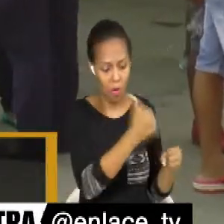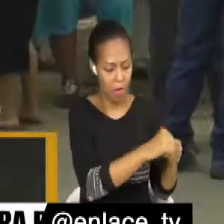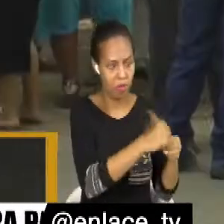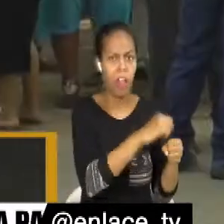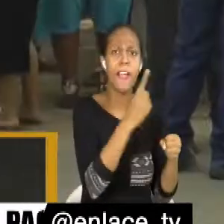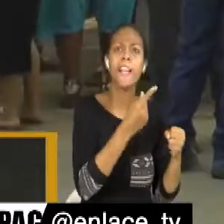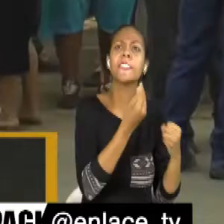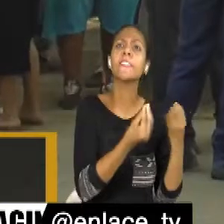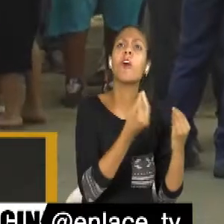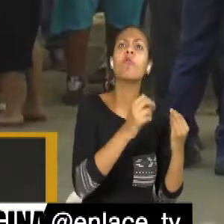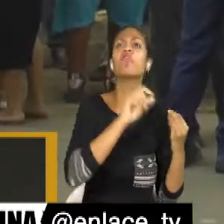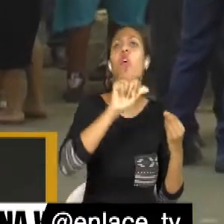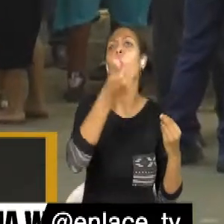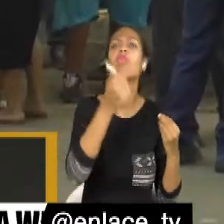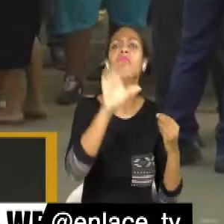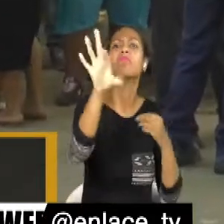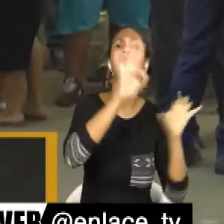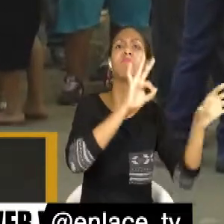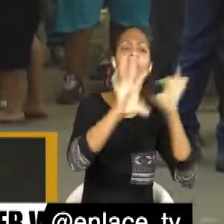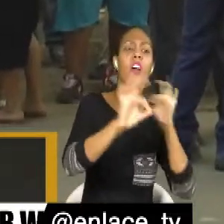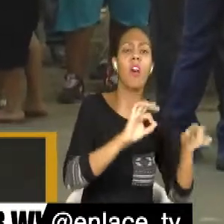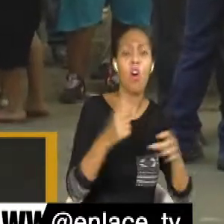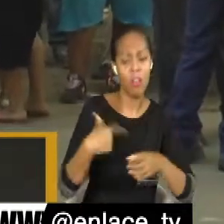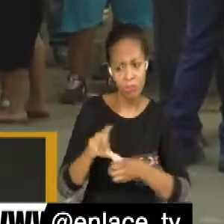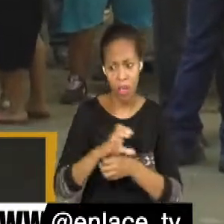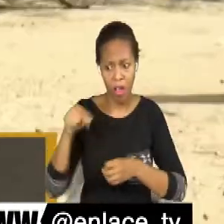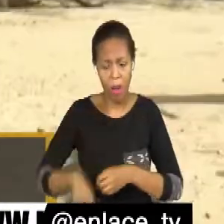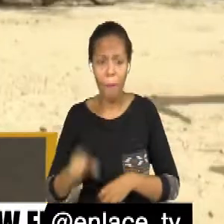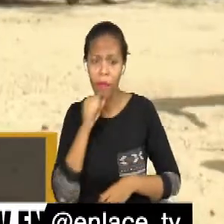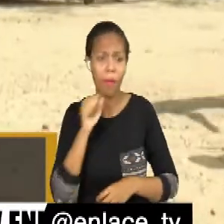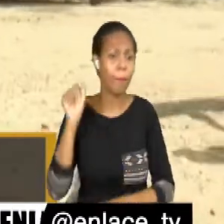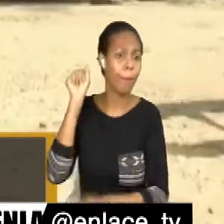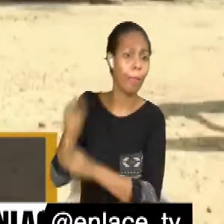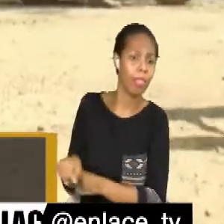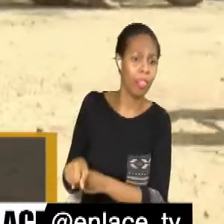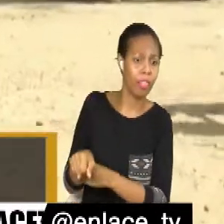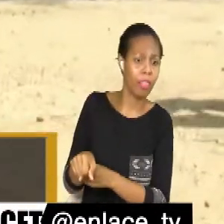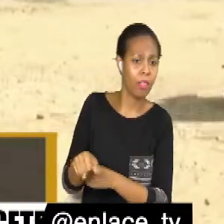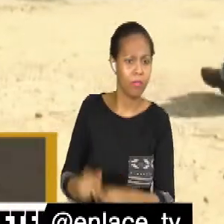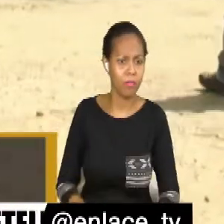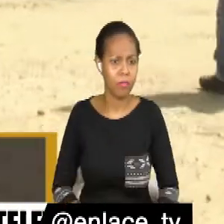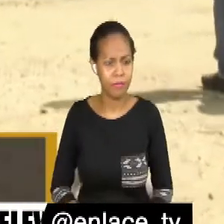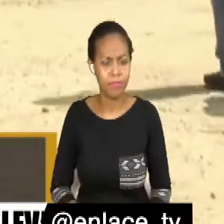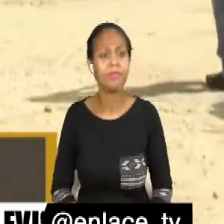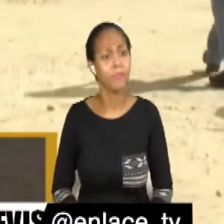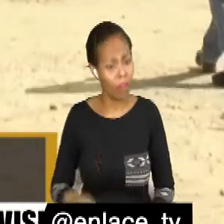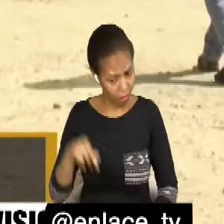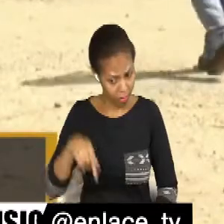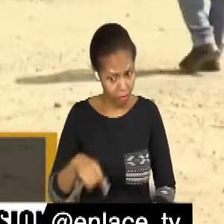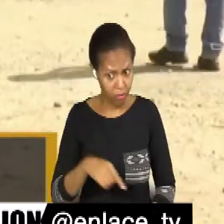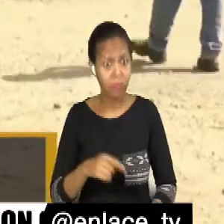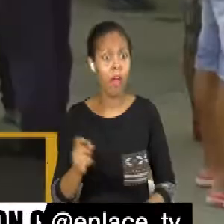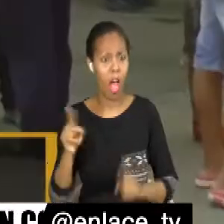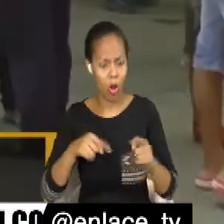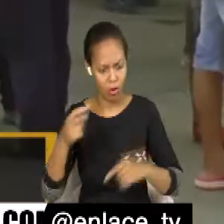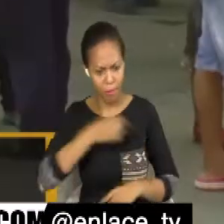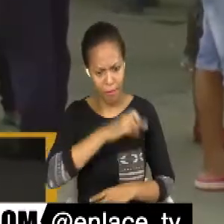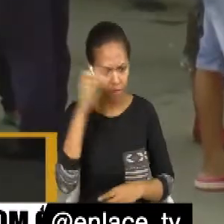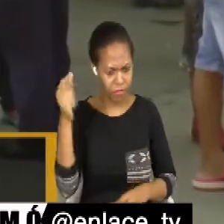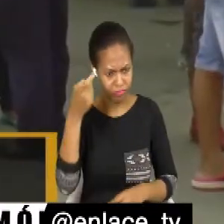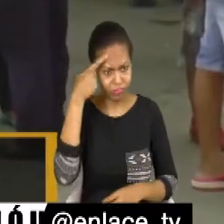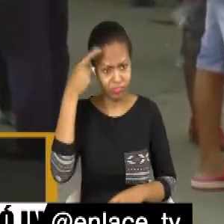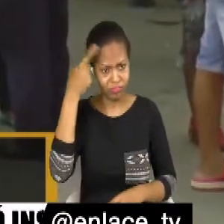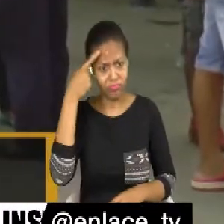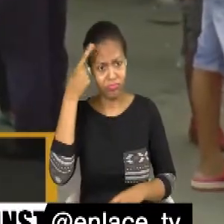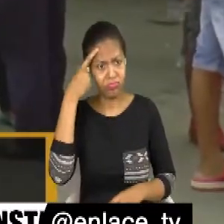los requisitos para que presten servicio y excluyen a la mano de obra no calificada y calificada. Aquí en nuestro municipio hay gente preparada, capacitada para hacer